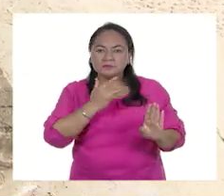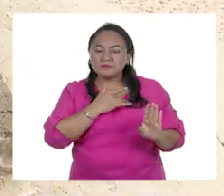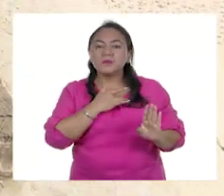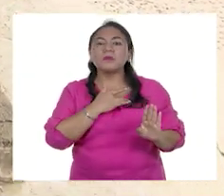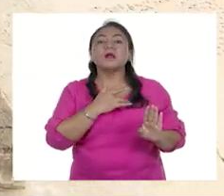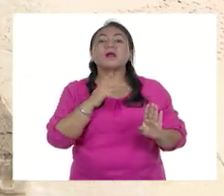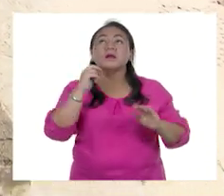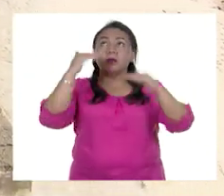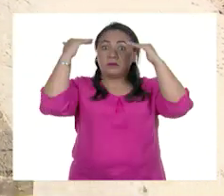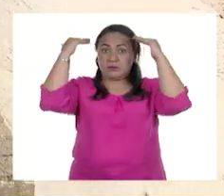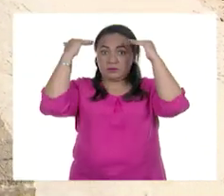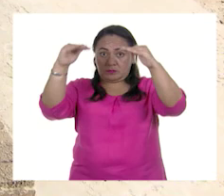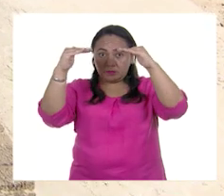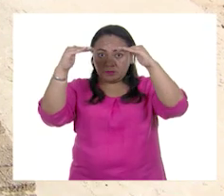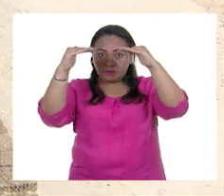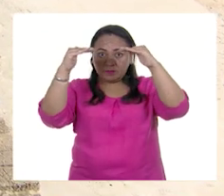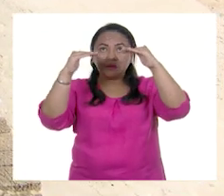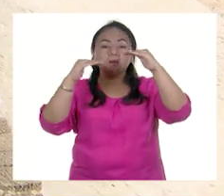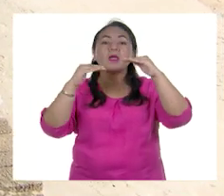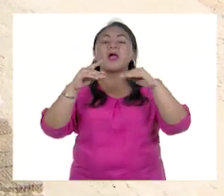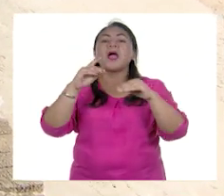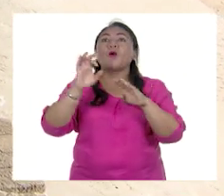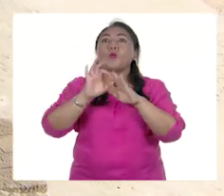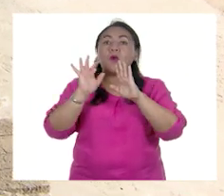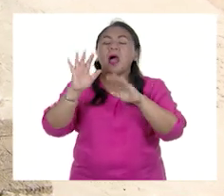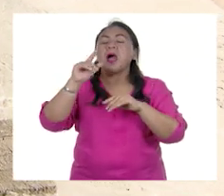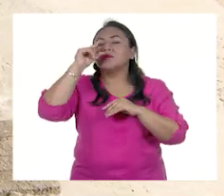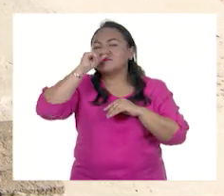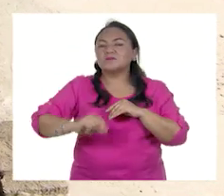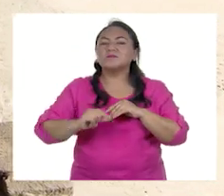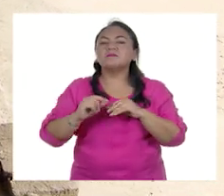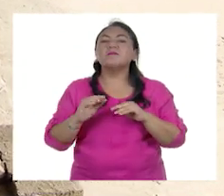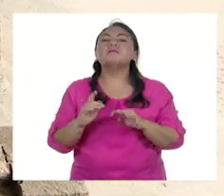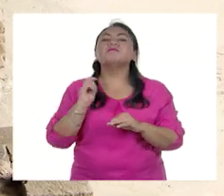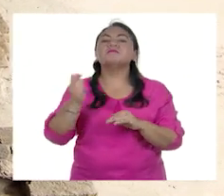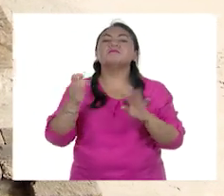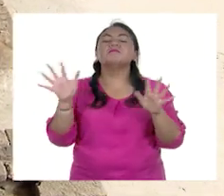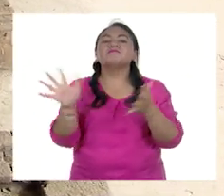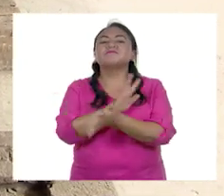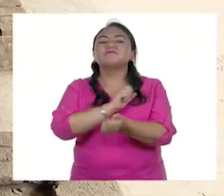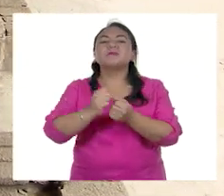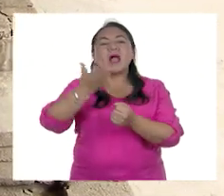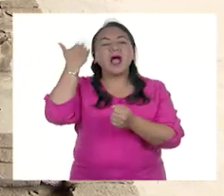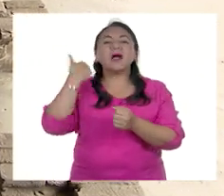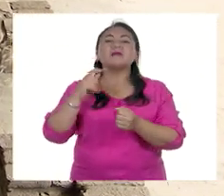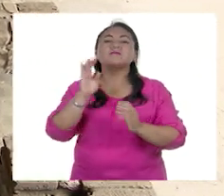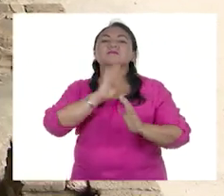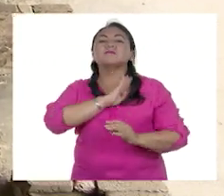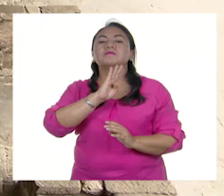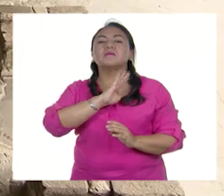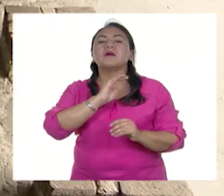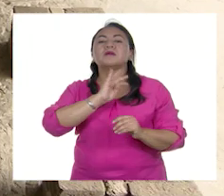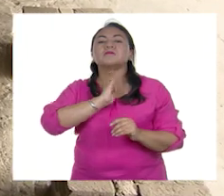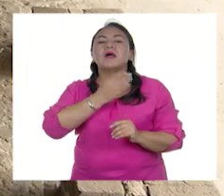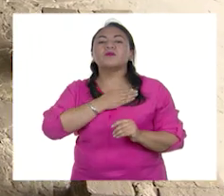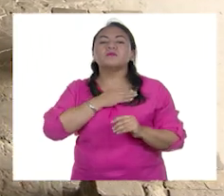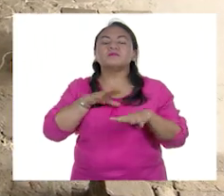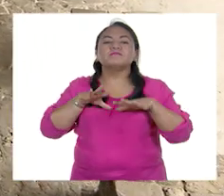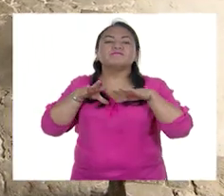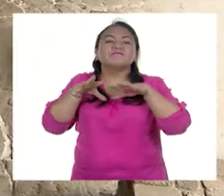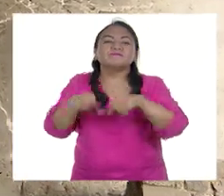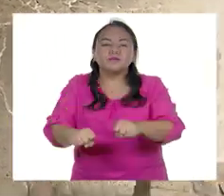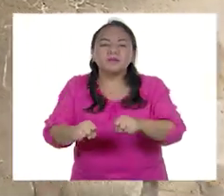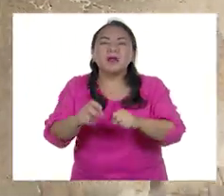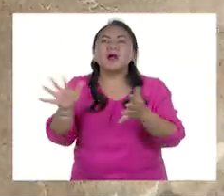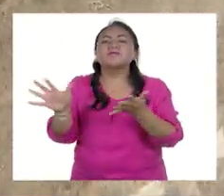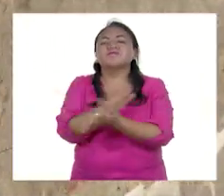techo original que no se conservó, fue destruido a raíz de la conquista, ¿no? Pero se